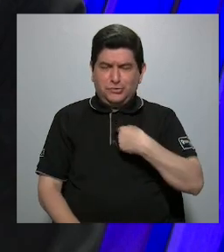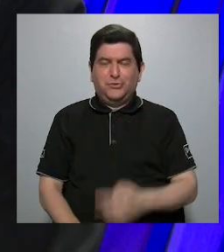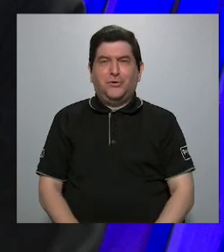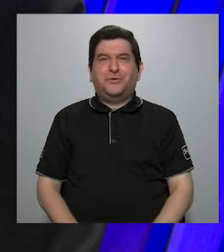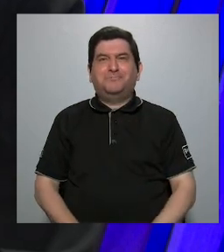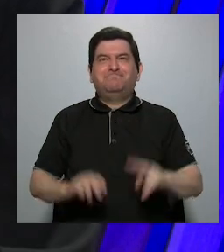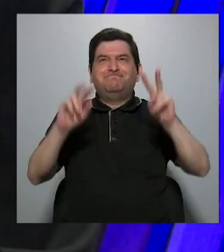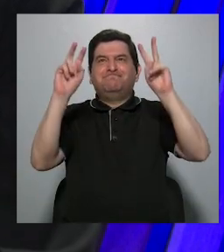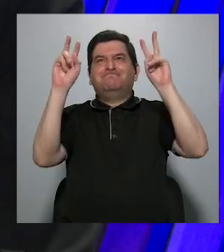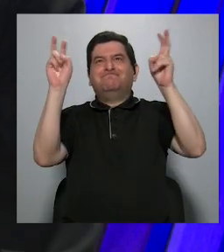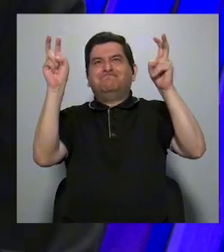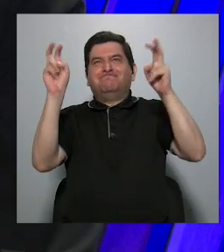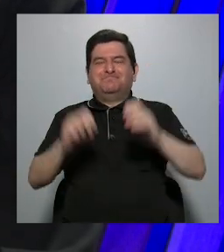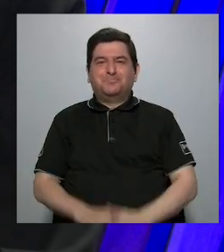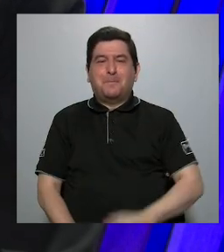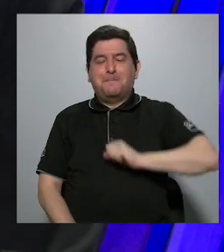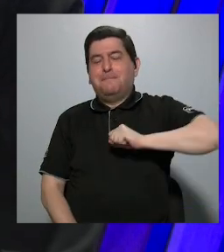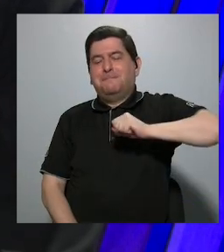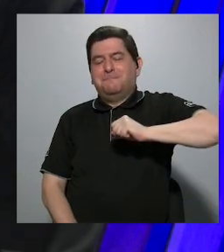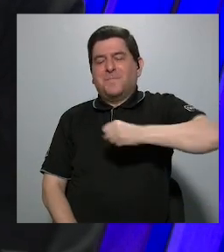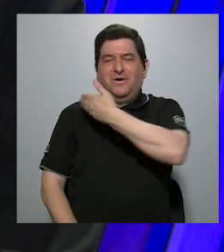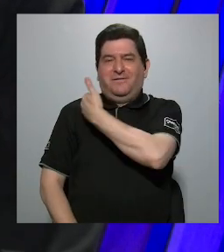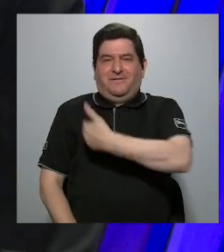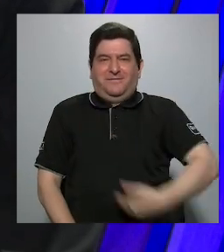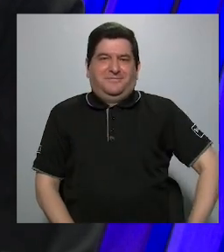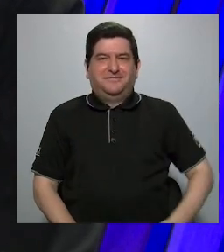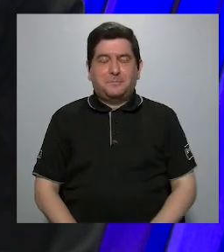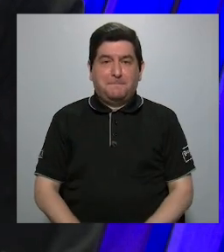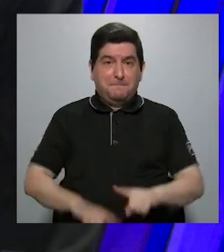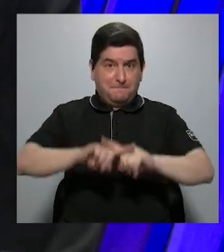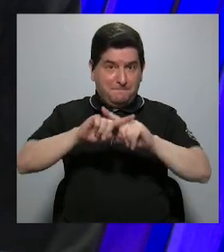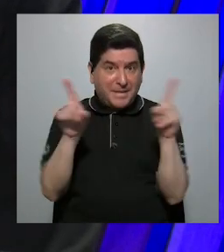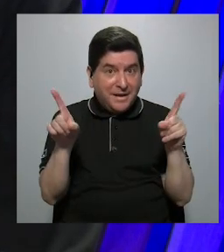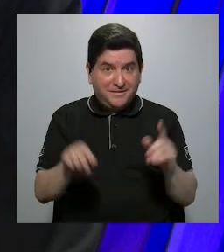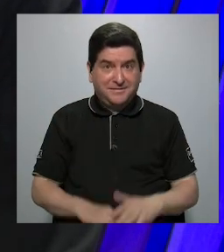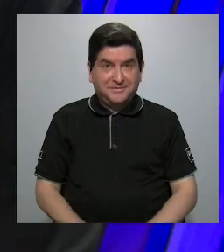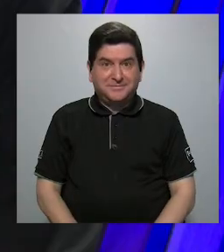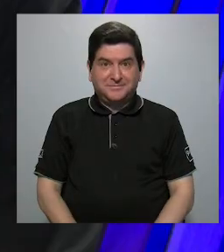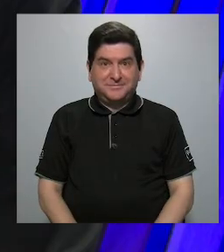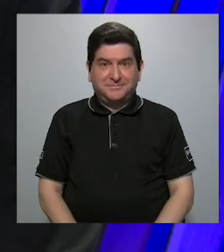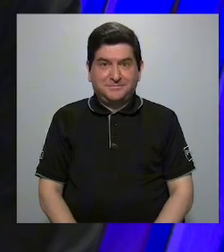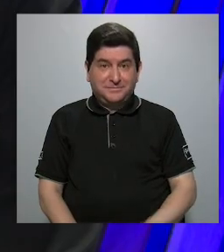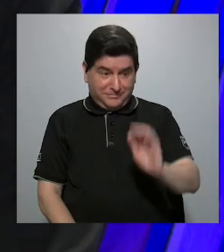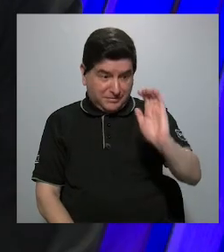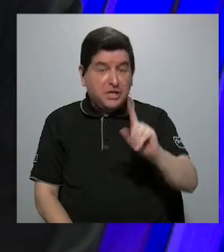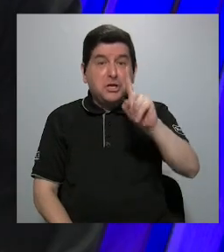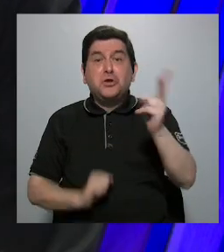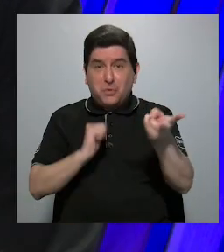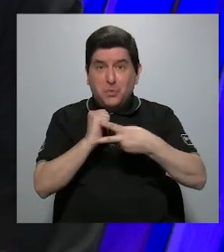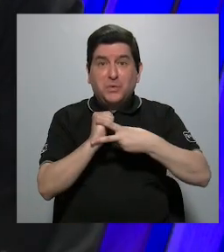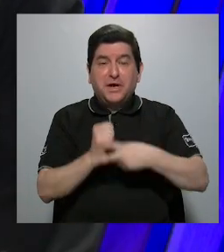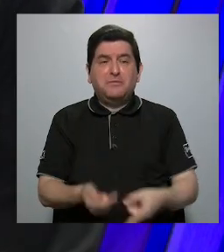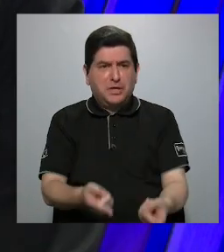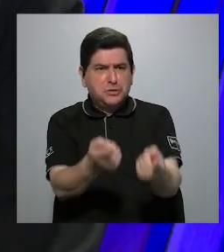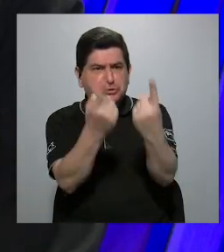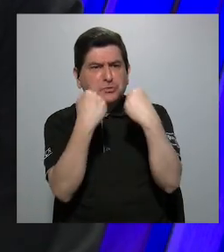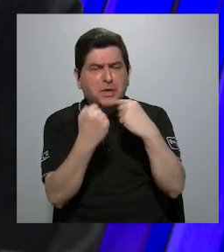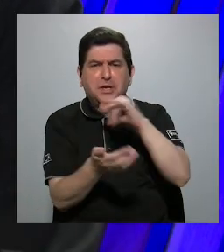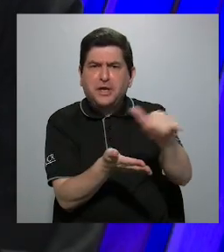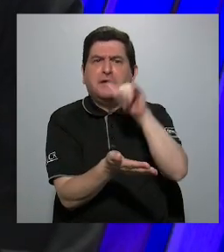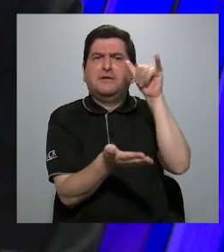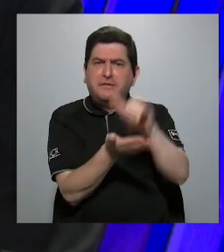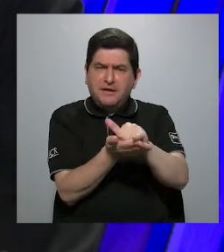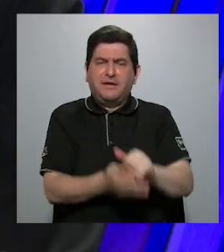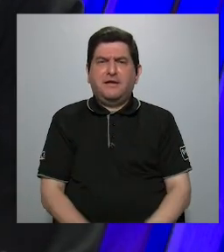yo soy un polo herediano, pero de niño alguna vez